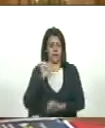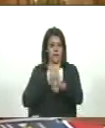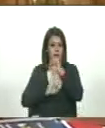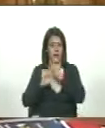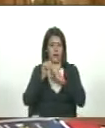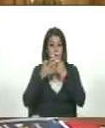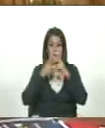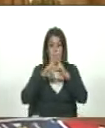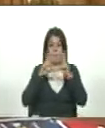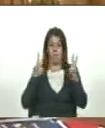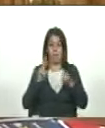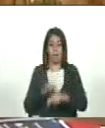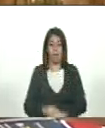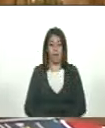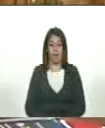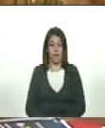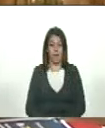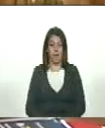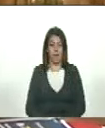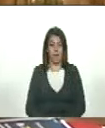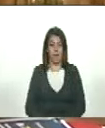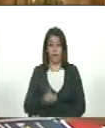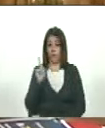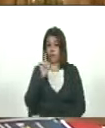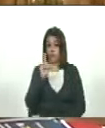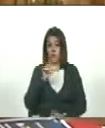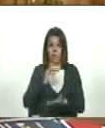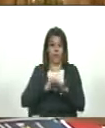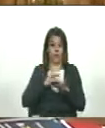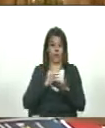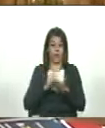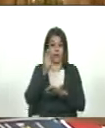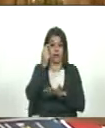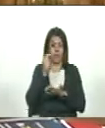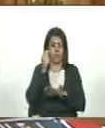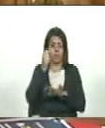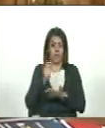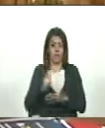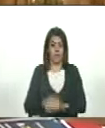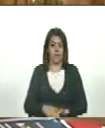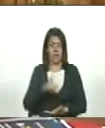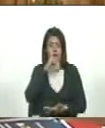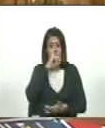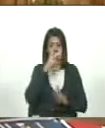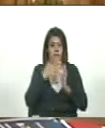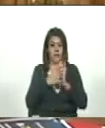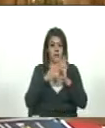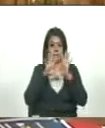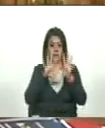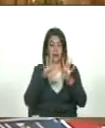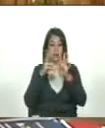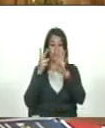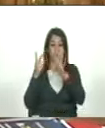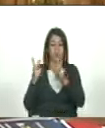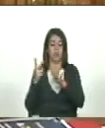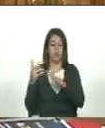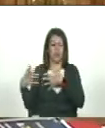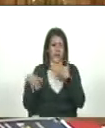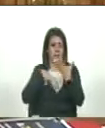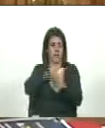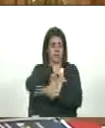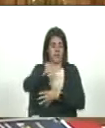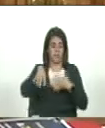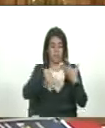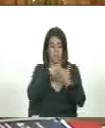defender la paz. No volvamos, diputados, al año 2017, donde la